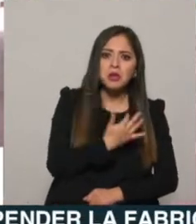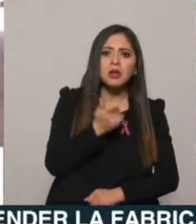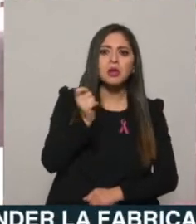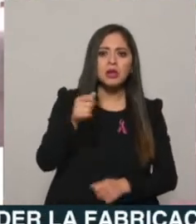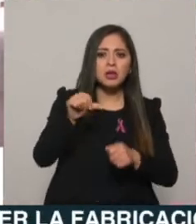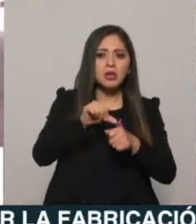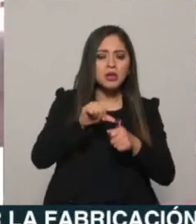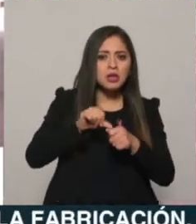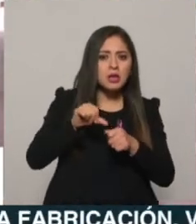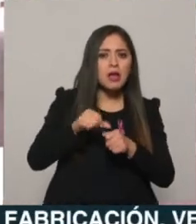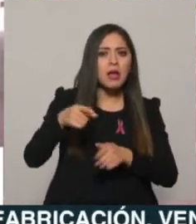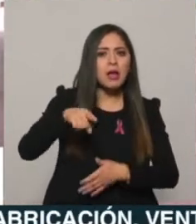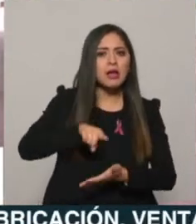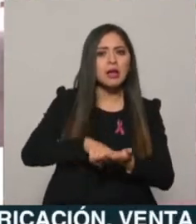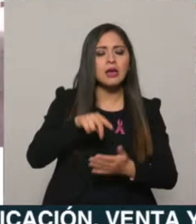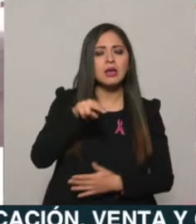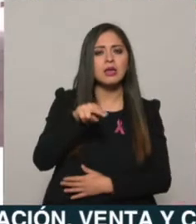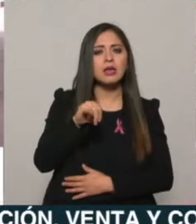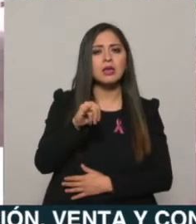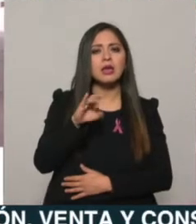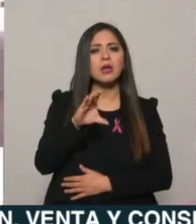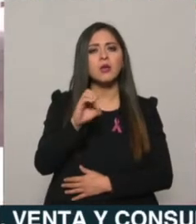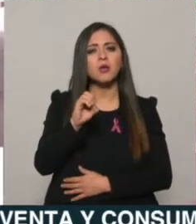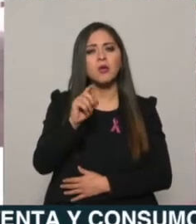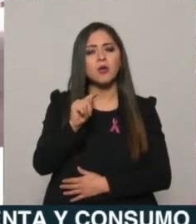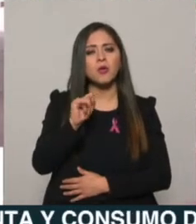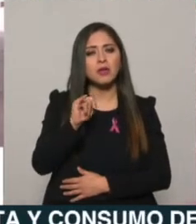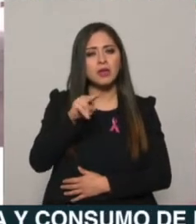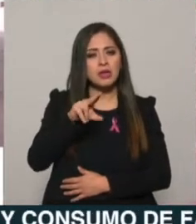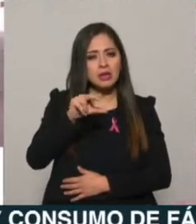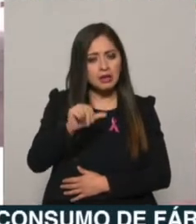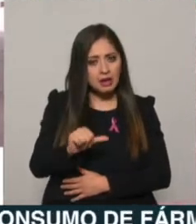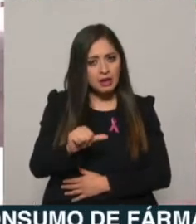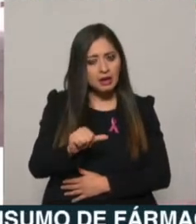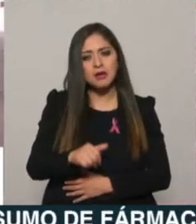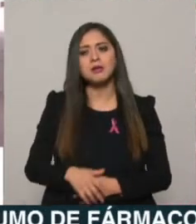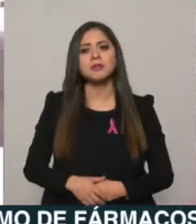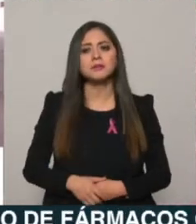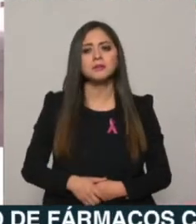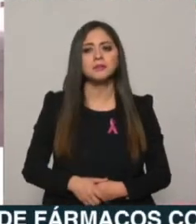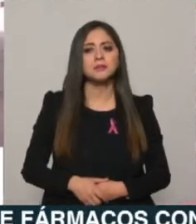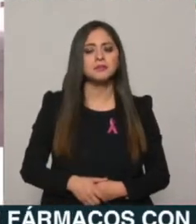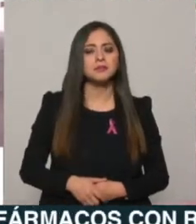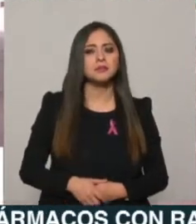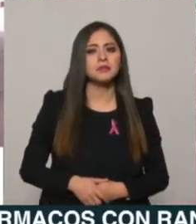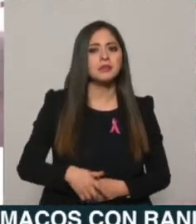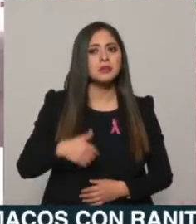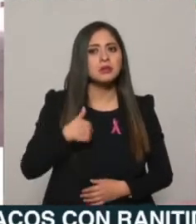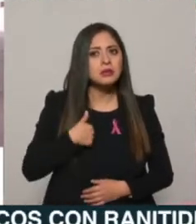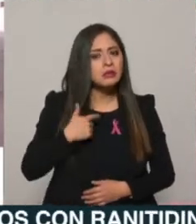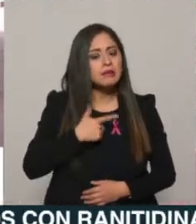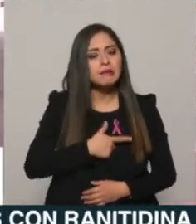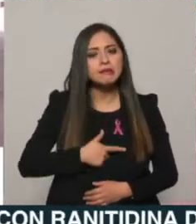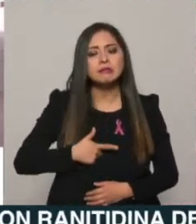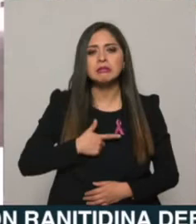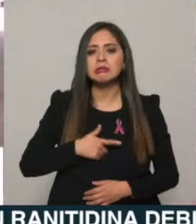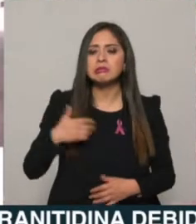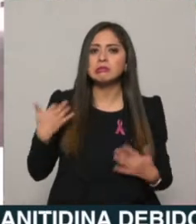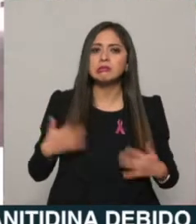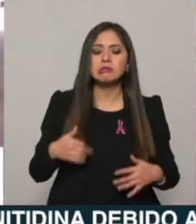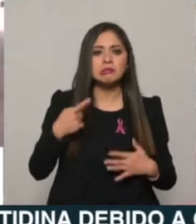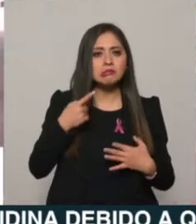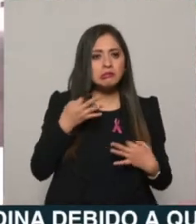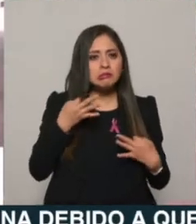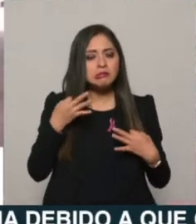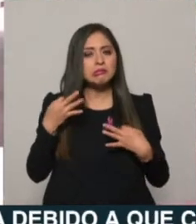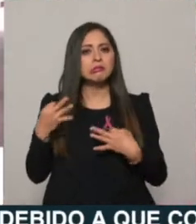contenía nicotina, tenía un nivel alto de nicotina. A mí me gustó mucho y